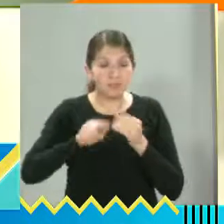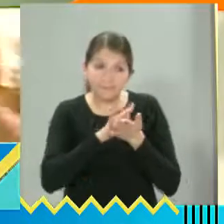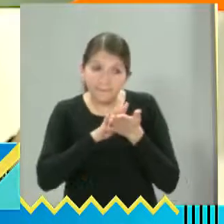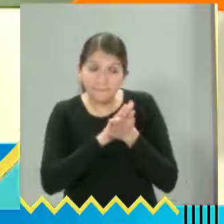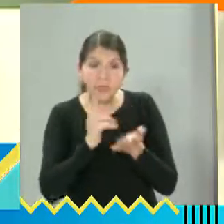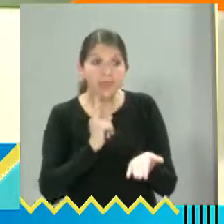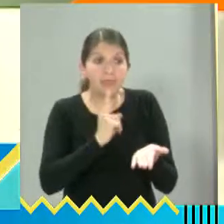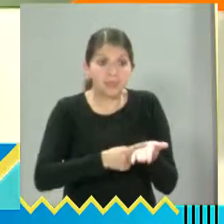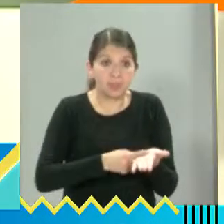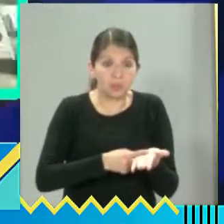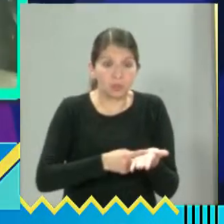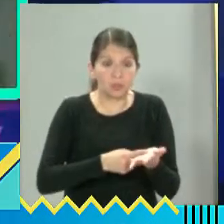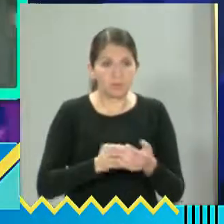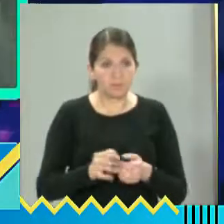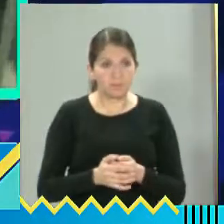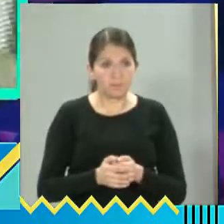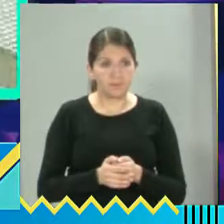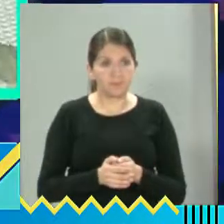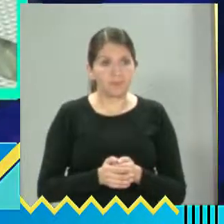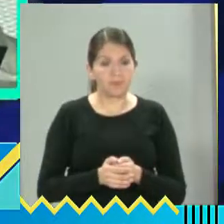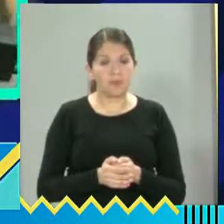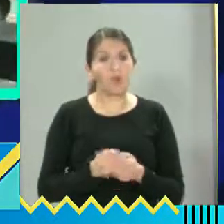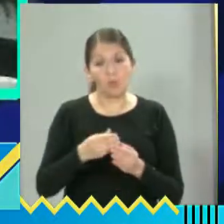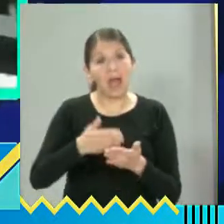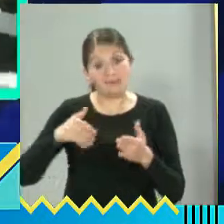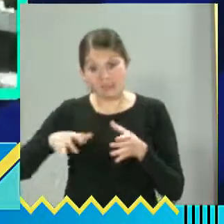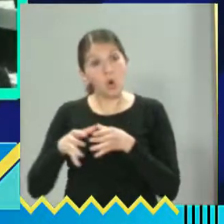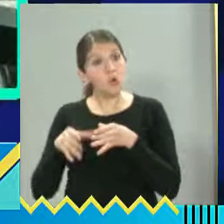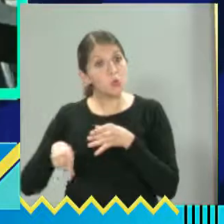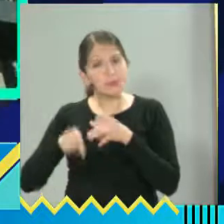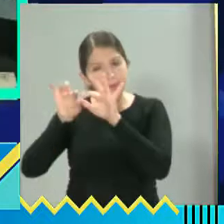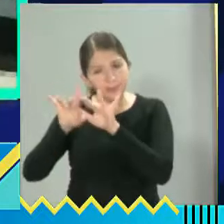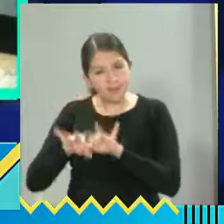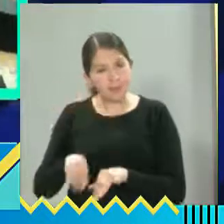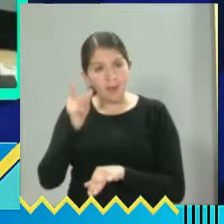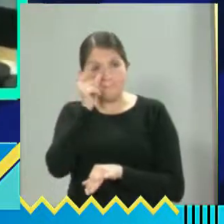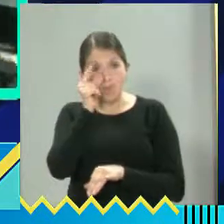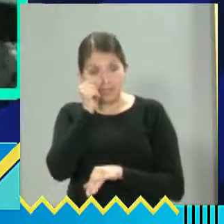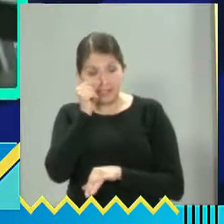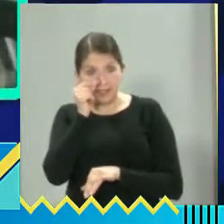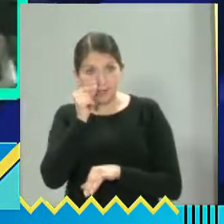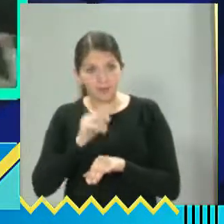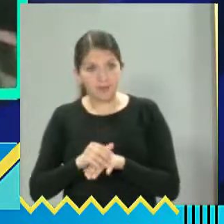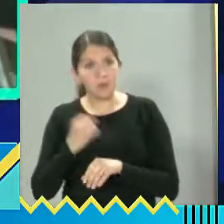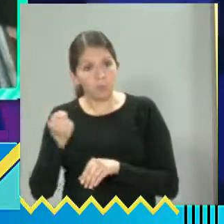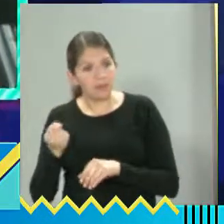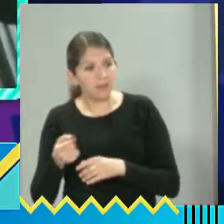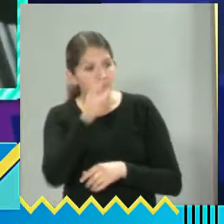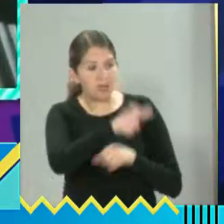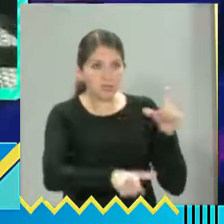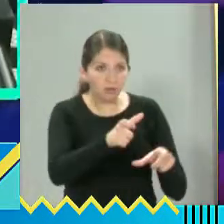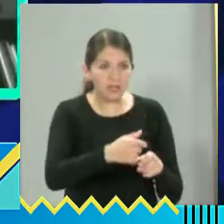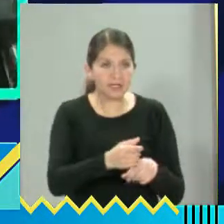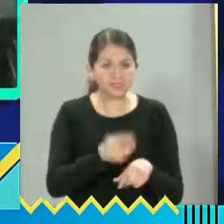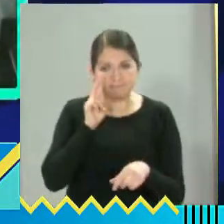decisiones, ayudados por esta forma de diseñar las políticas, lleven al individuo a tomar la mejor decisión para él. Una